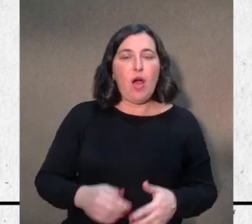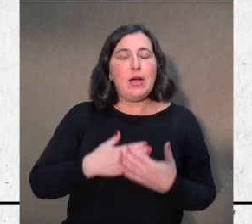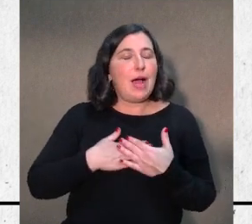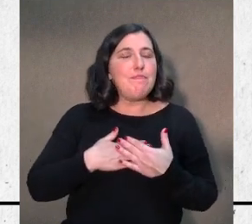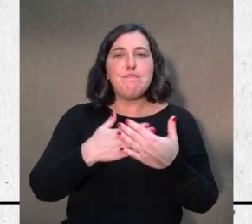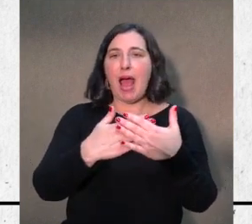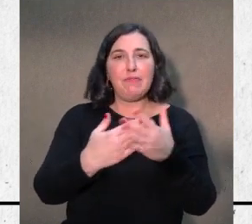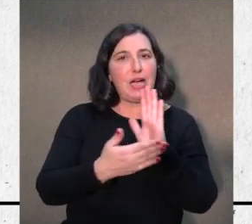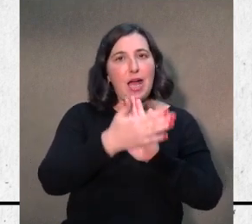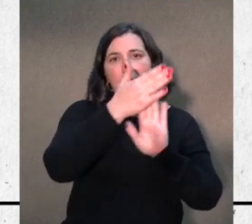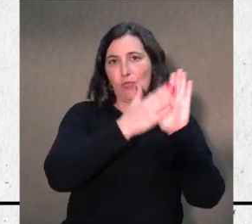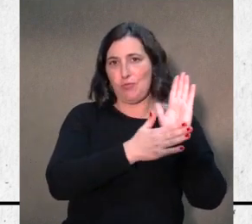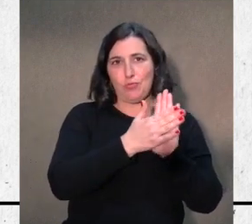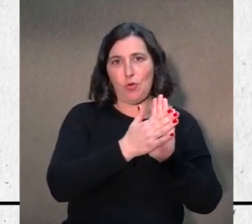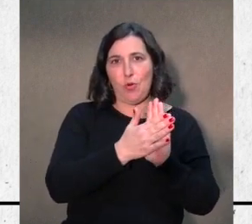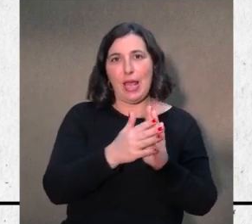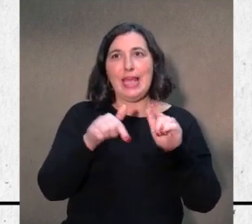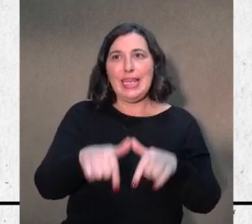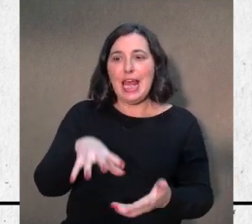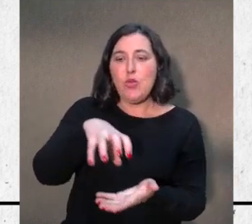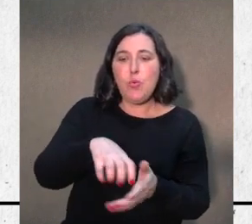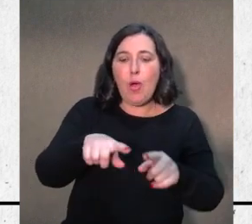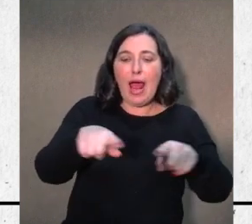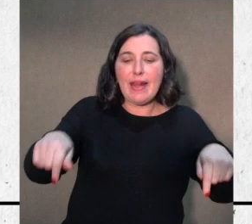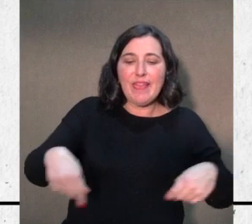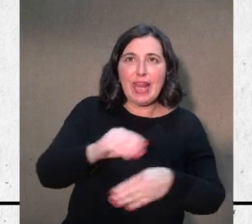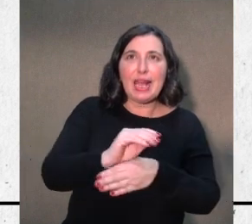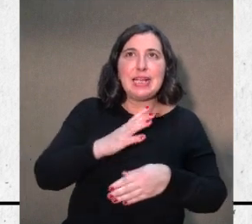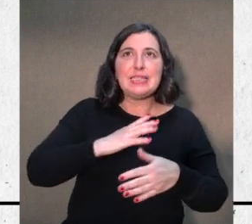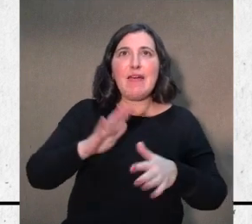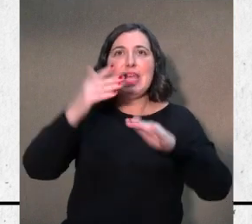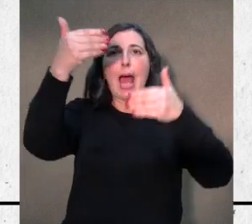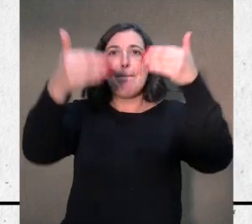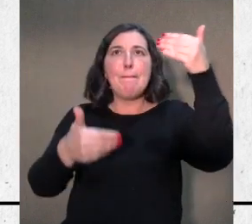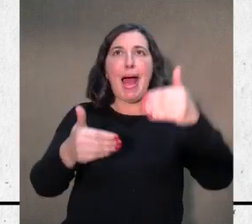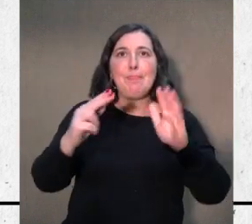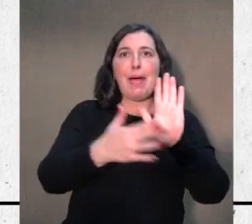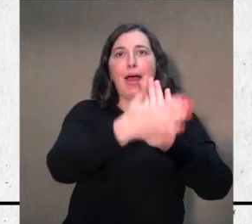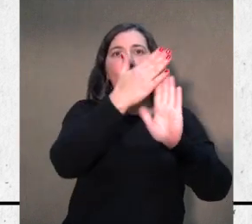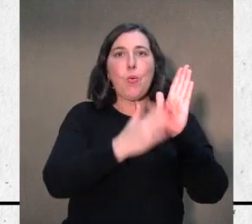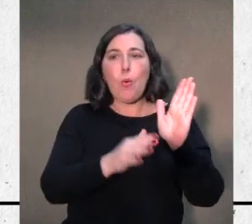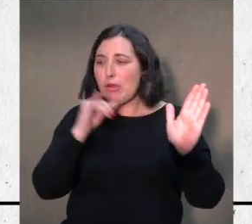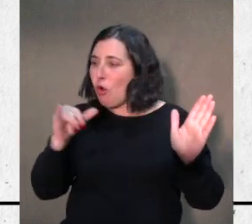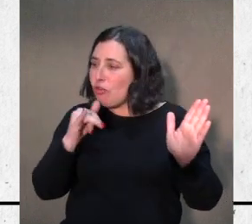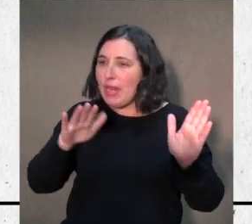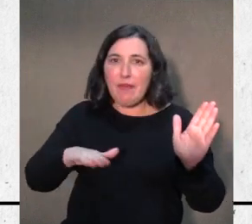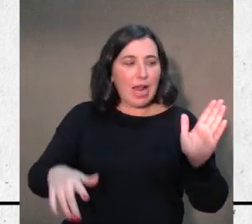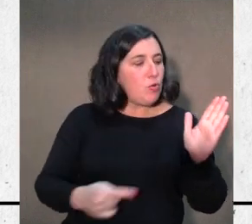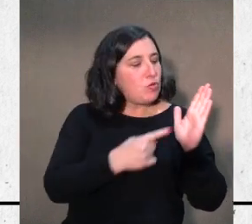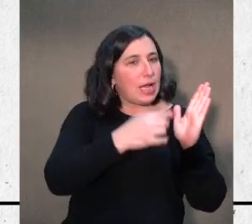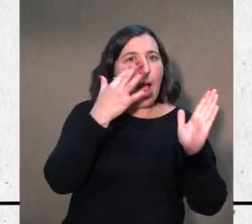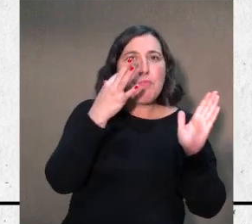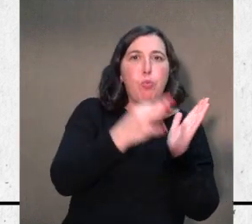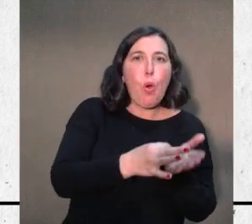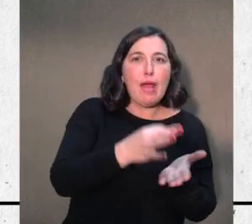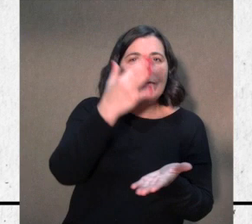a los alumnos que había estado en este pueblito y en el otro, y que acá, ¿sabés lo que hay acá? Y acá toqué, era así, un libro abierto con su